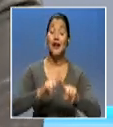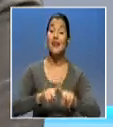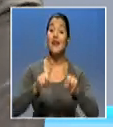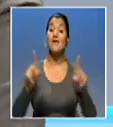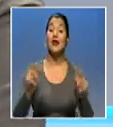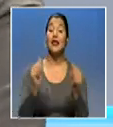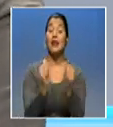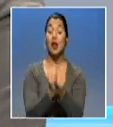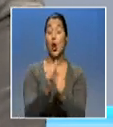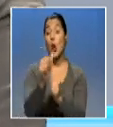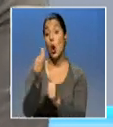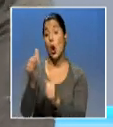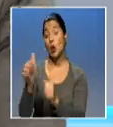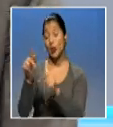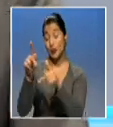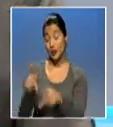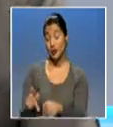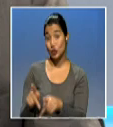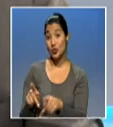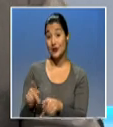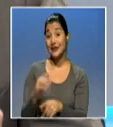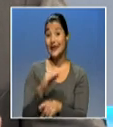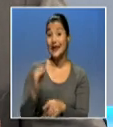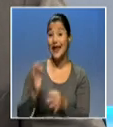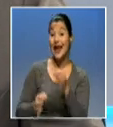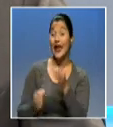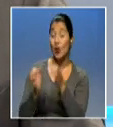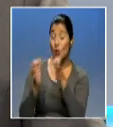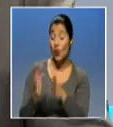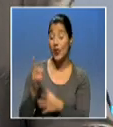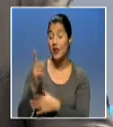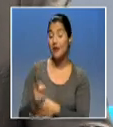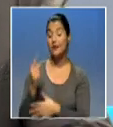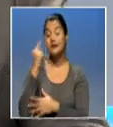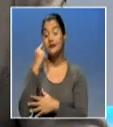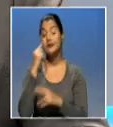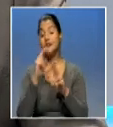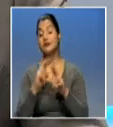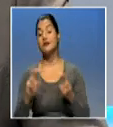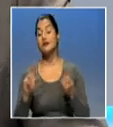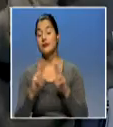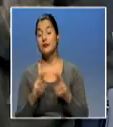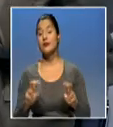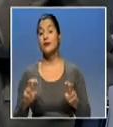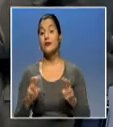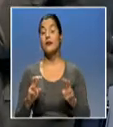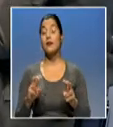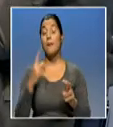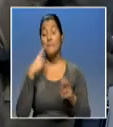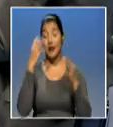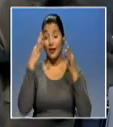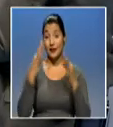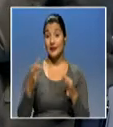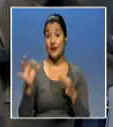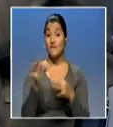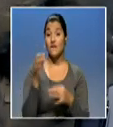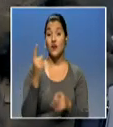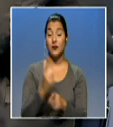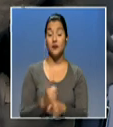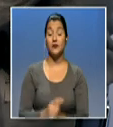al resto de los imputados y el juez tendrá que hacer una consideración de ese argumento particular en la decisión